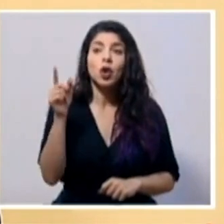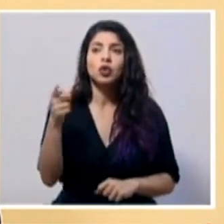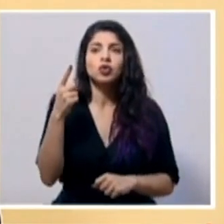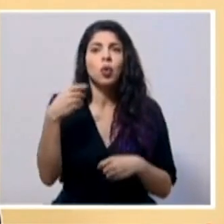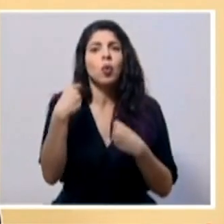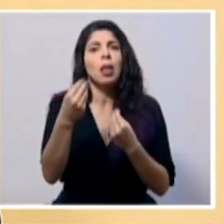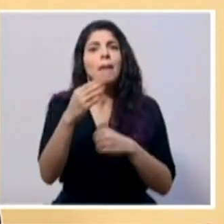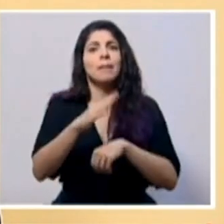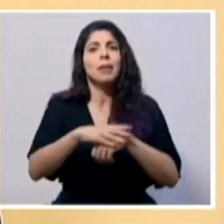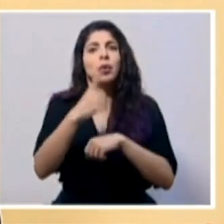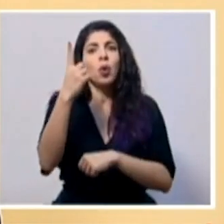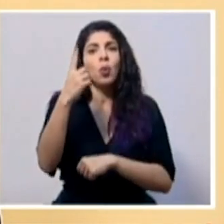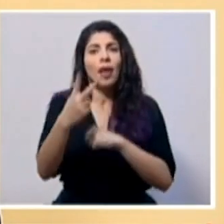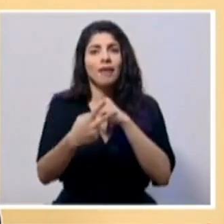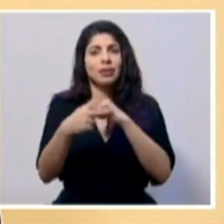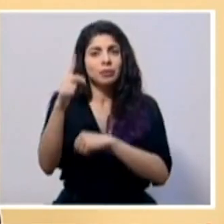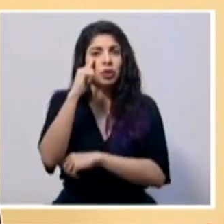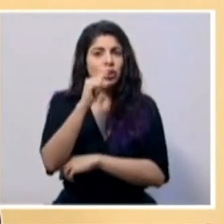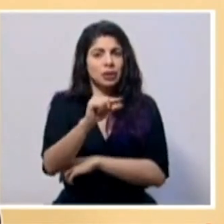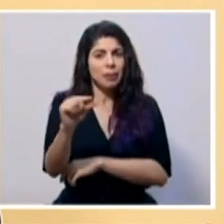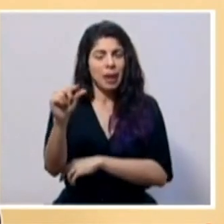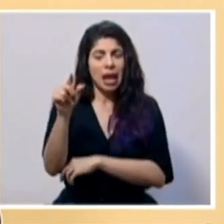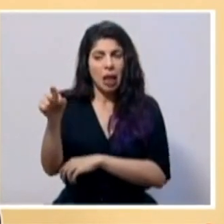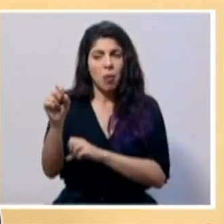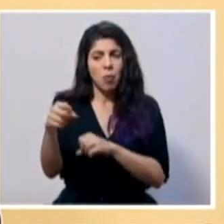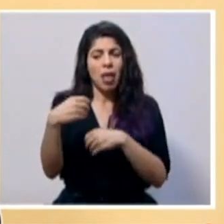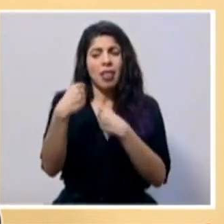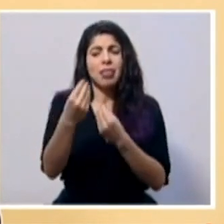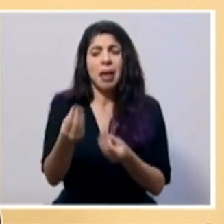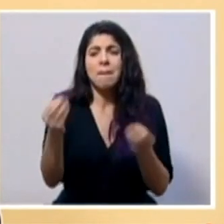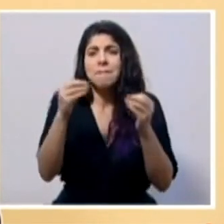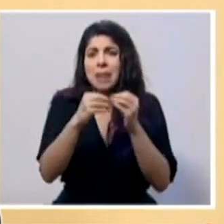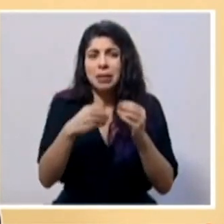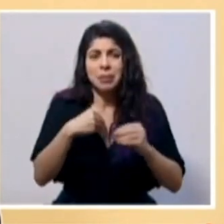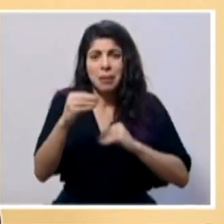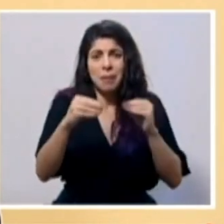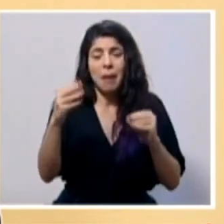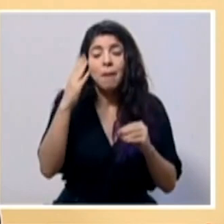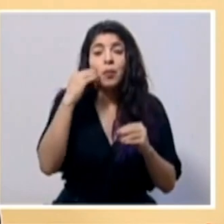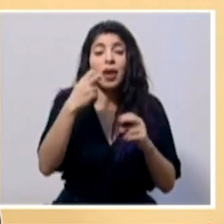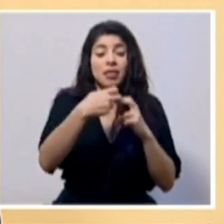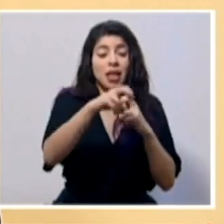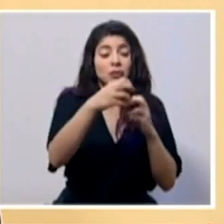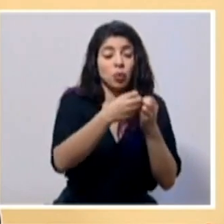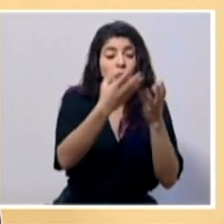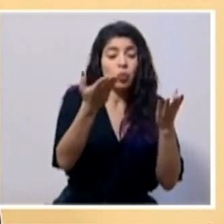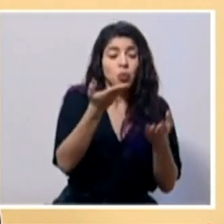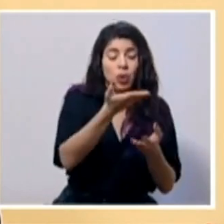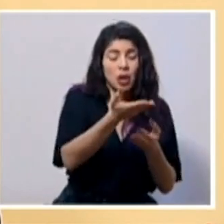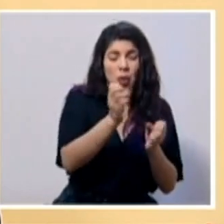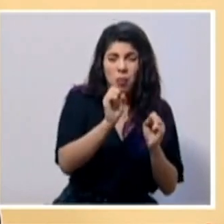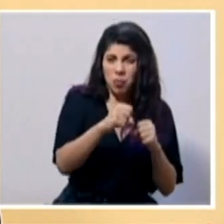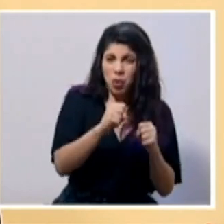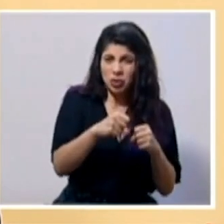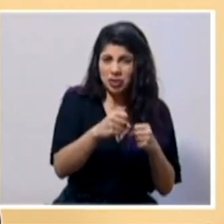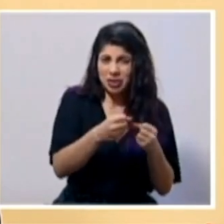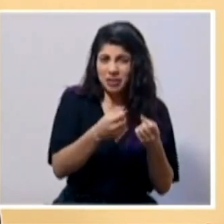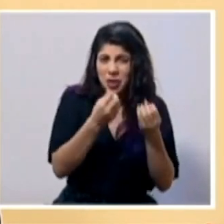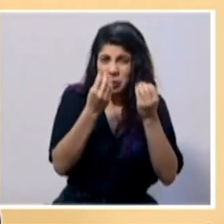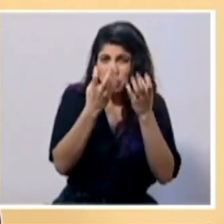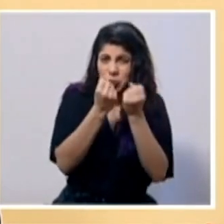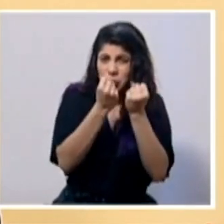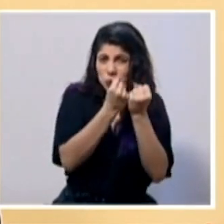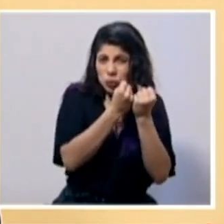permitieron circular un día a la semana? Y eso puede provocar mayor contagio porque el transporte público se puede dar mucha